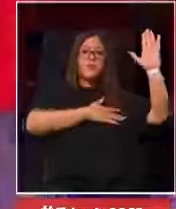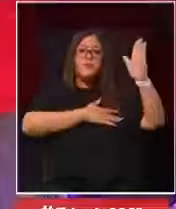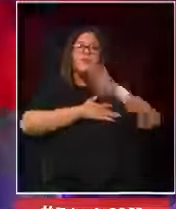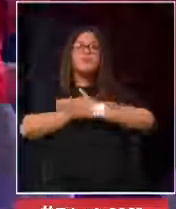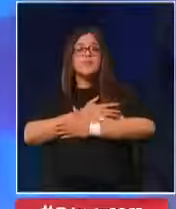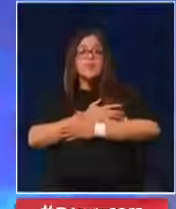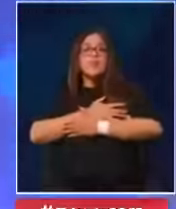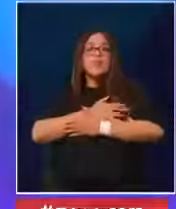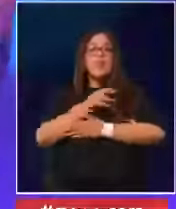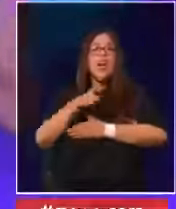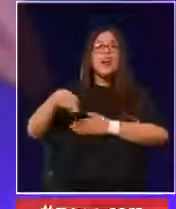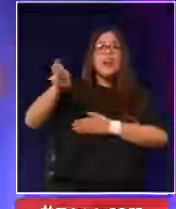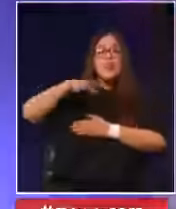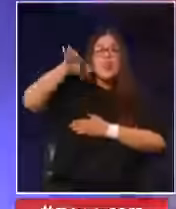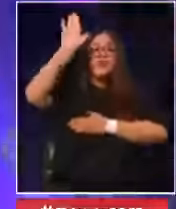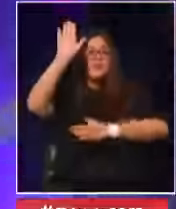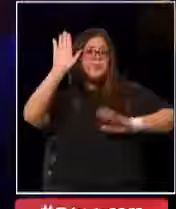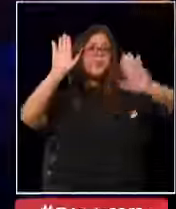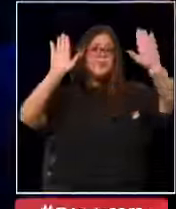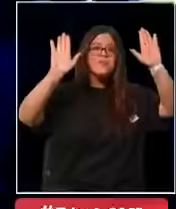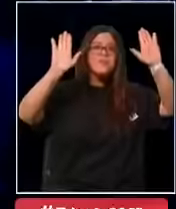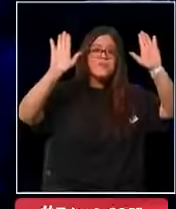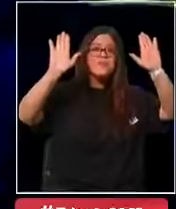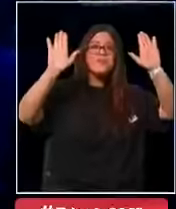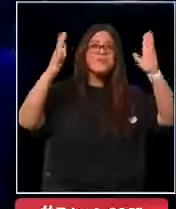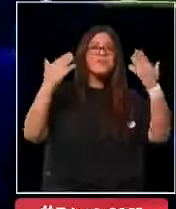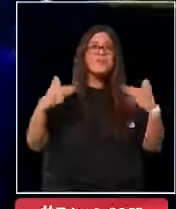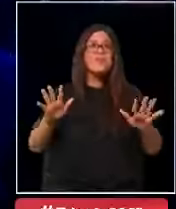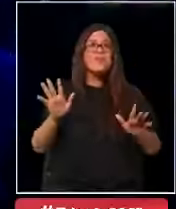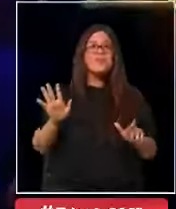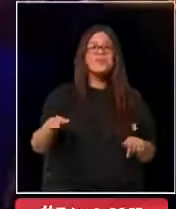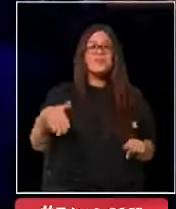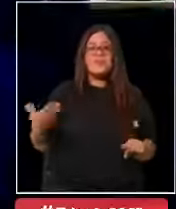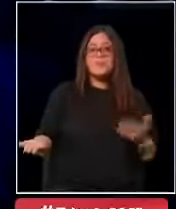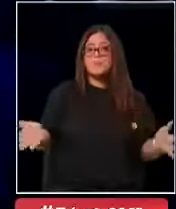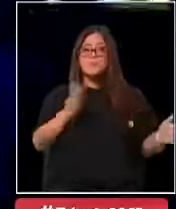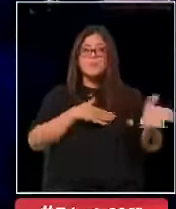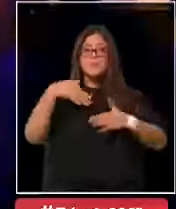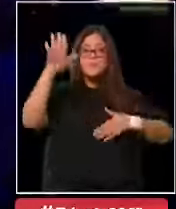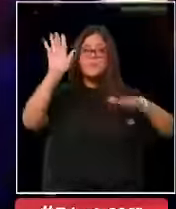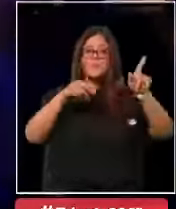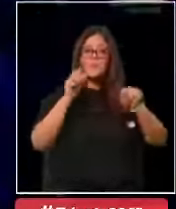En el pecho, arriba, arriba y toma.